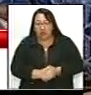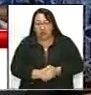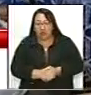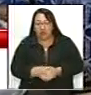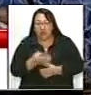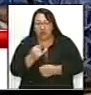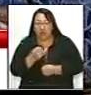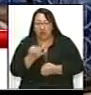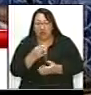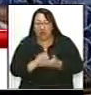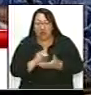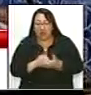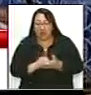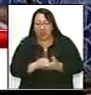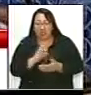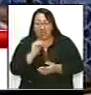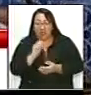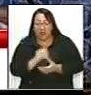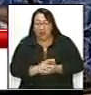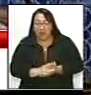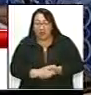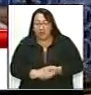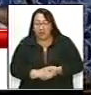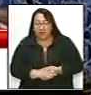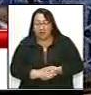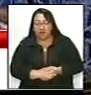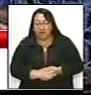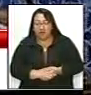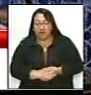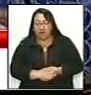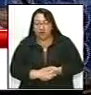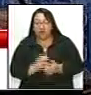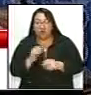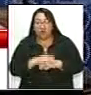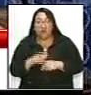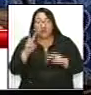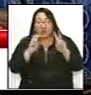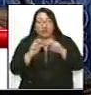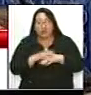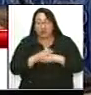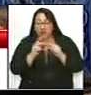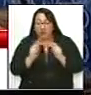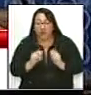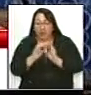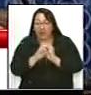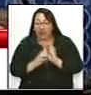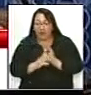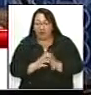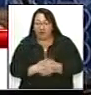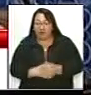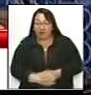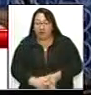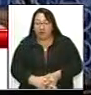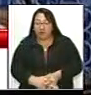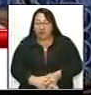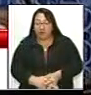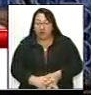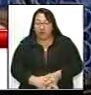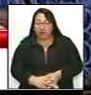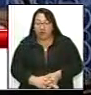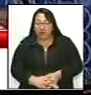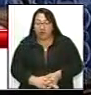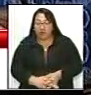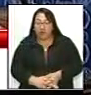que varias veces están aludiendo, precisamente analizando el tema del Tribunal Constitucional, es cuál fue el mecanismo